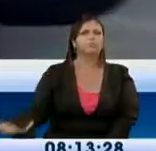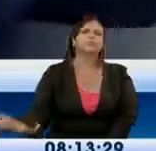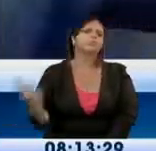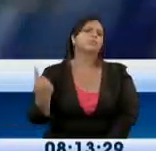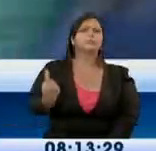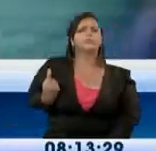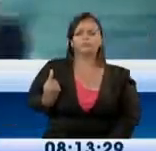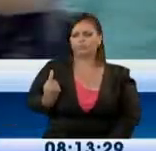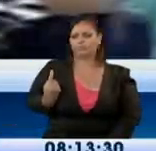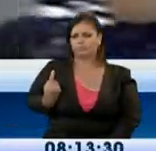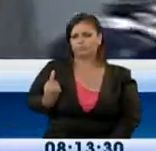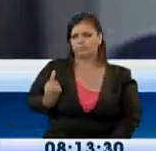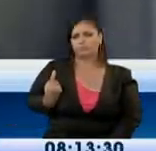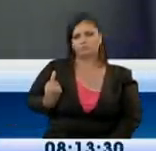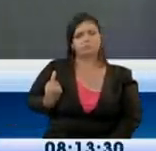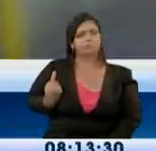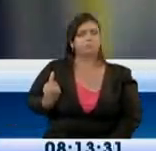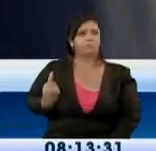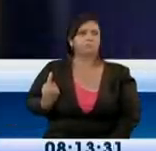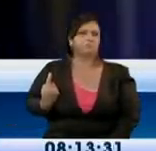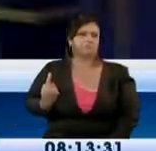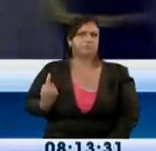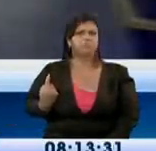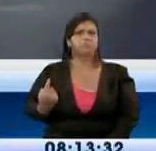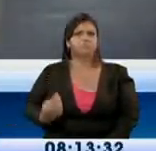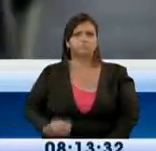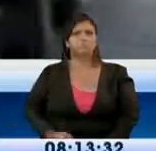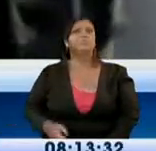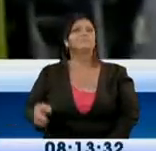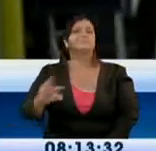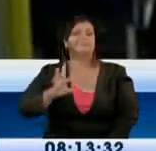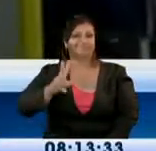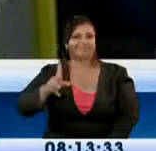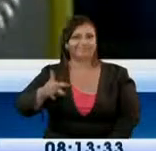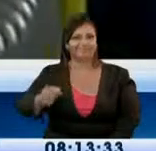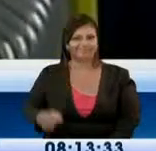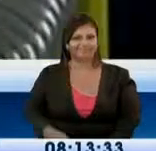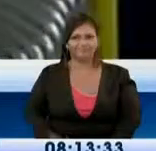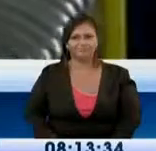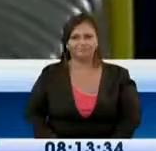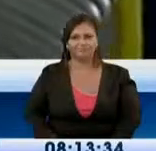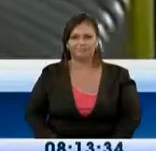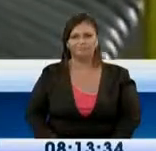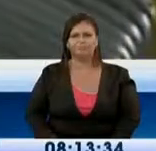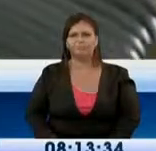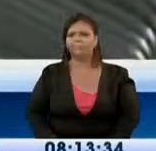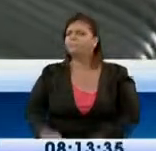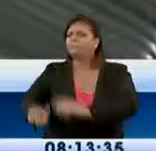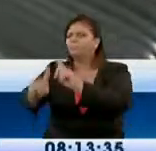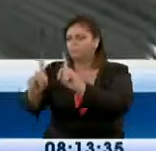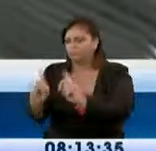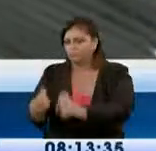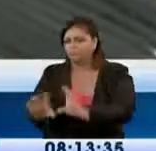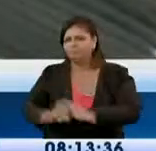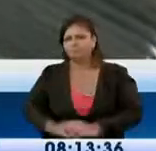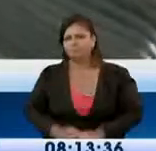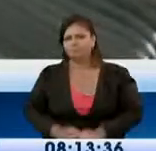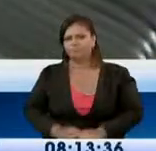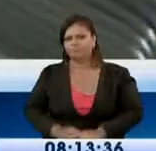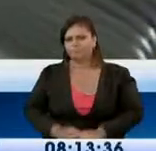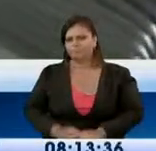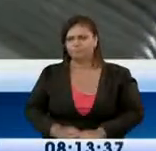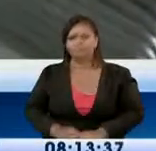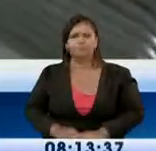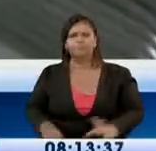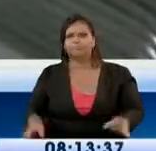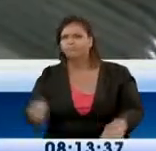ellos. Oiga, justamente hace un rato un conductor me hablaba de eso, que ponen que las mujeres provocan muchas veces al usuario para distraer. Así es. Sí. ¿Usted fue víctima